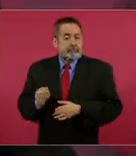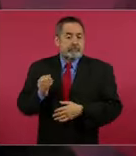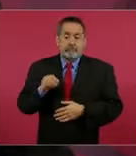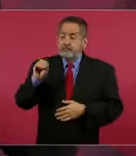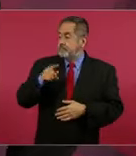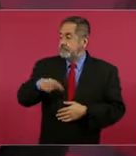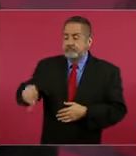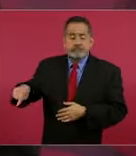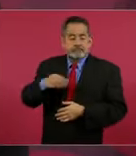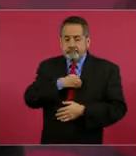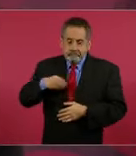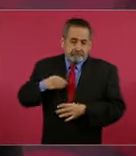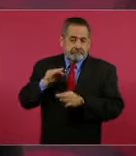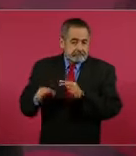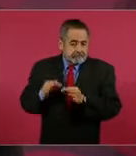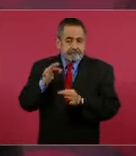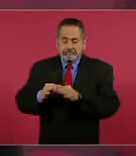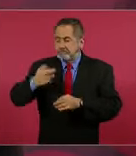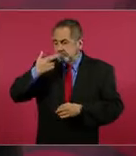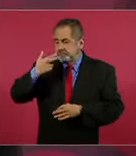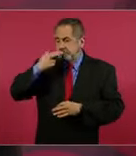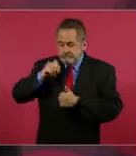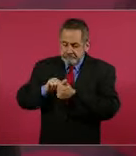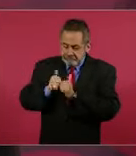todos a ser mejores.